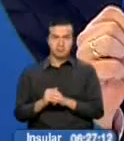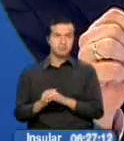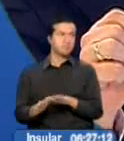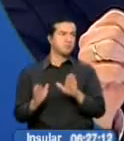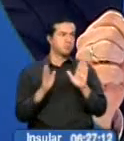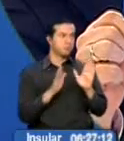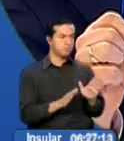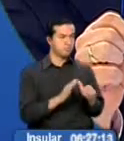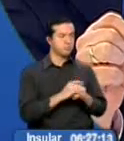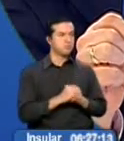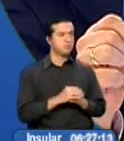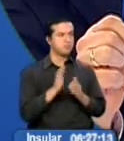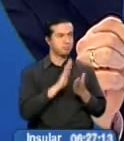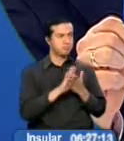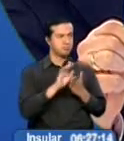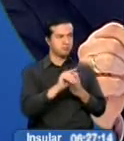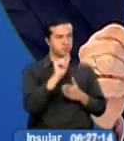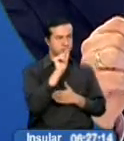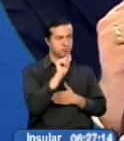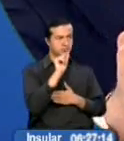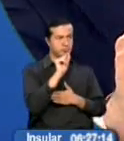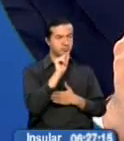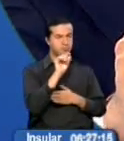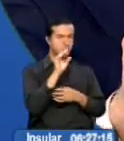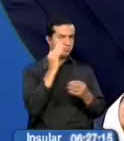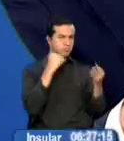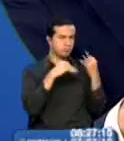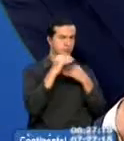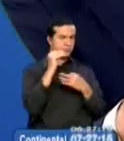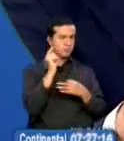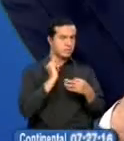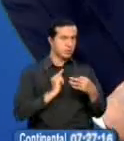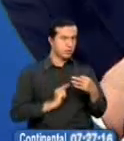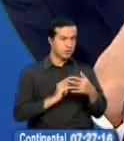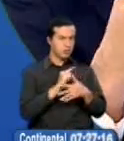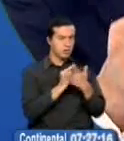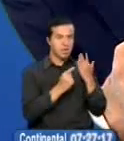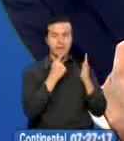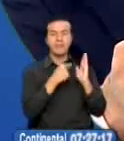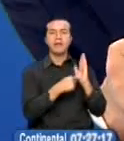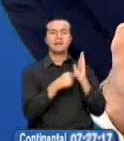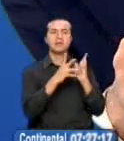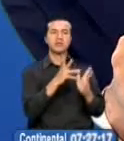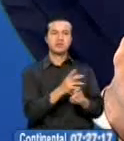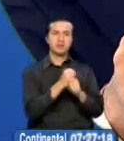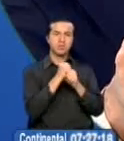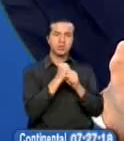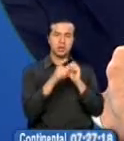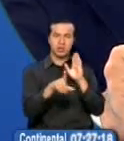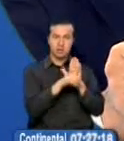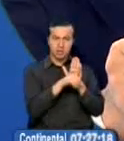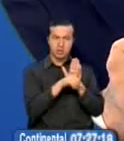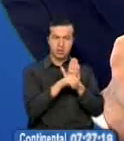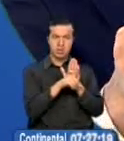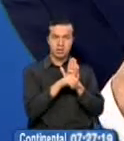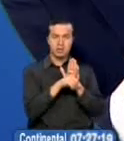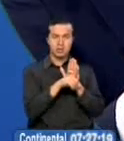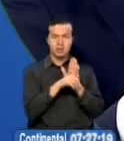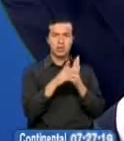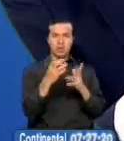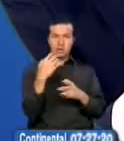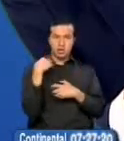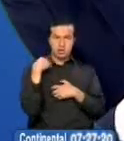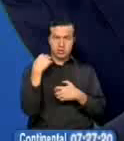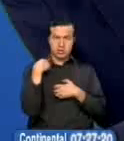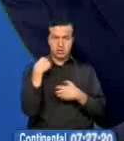Vamos por partes, Jorge, y disculpa que te interrumpa, solo para precisar algunos temas. Tú me hablabas de seguridad jurídica para poder